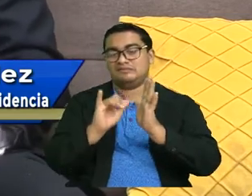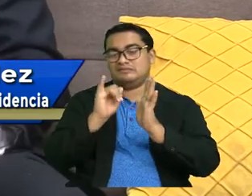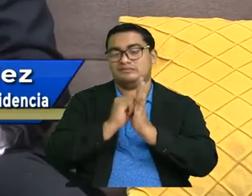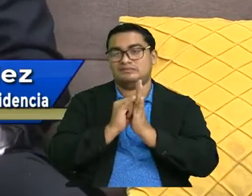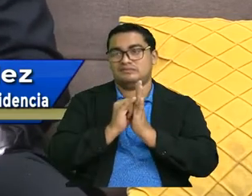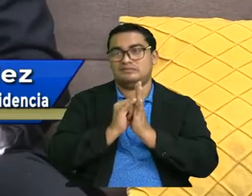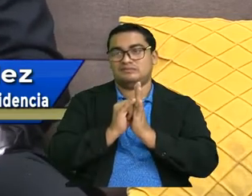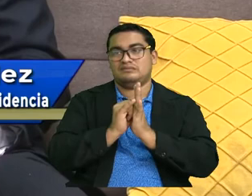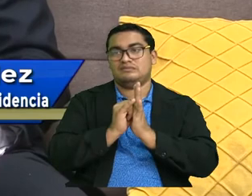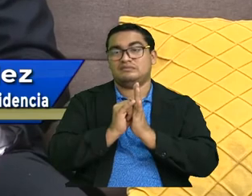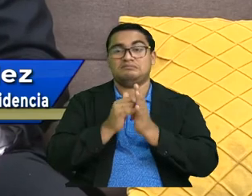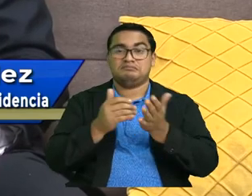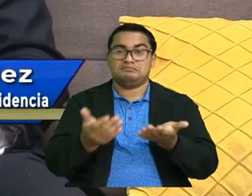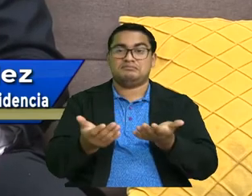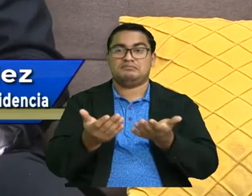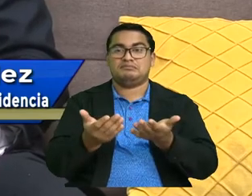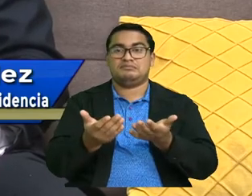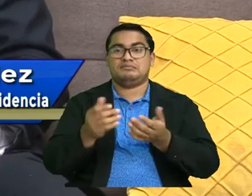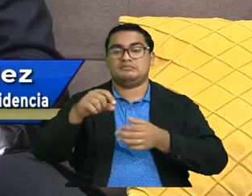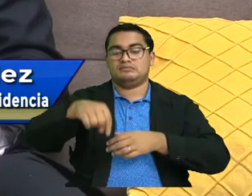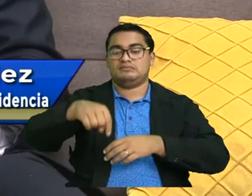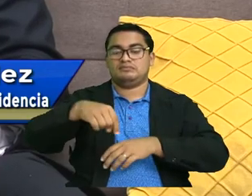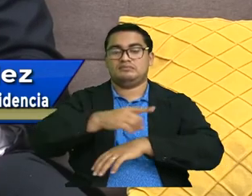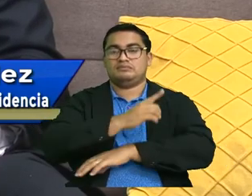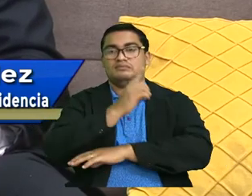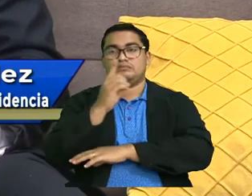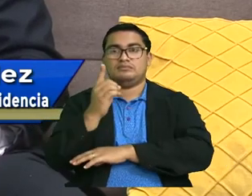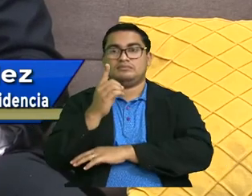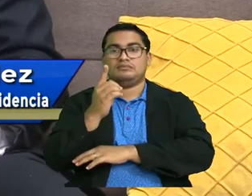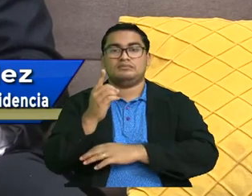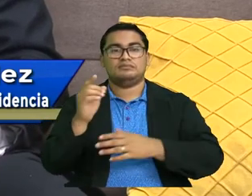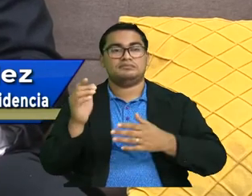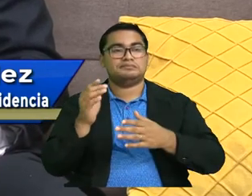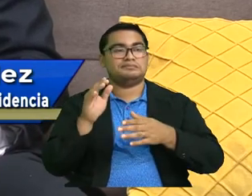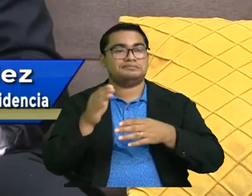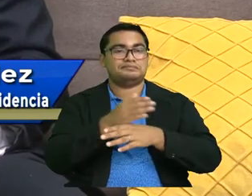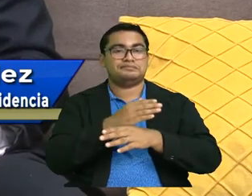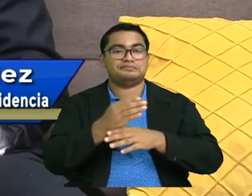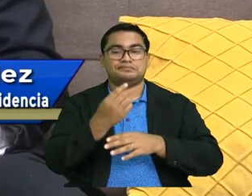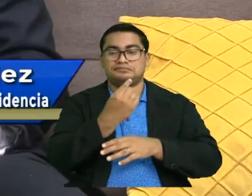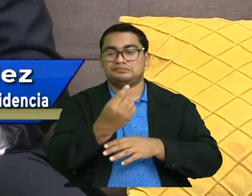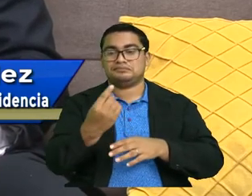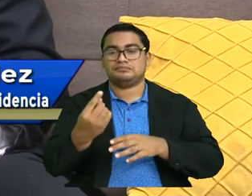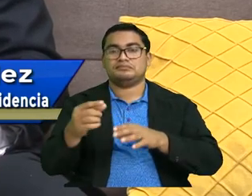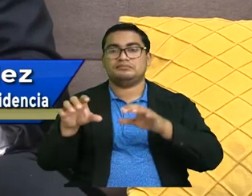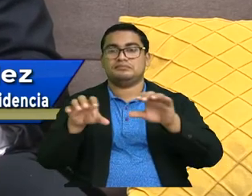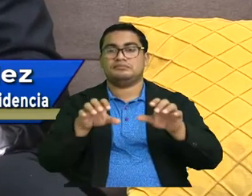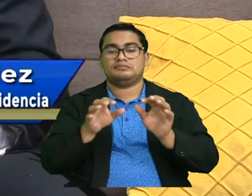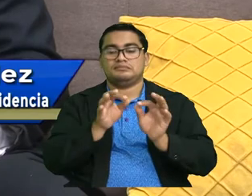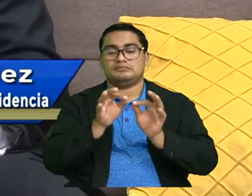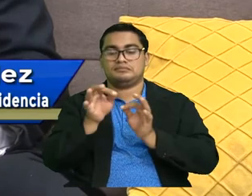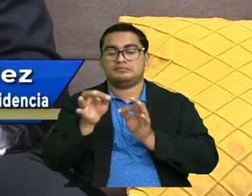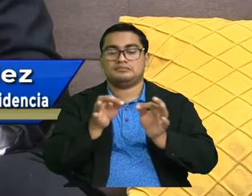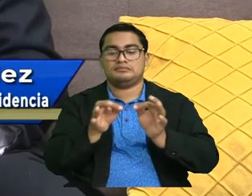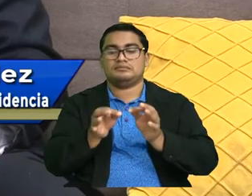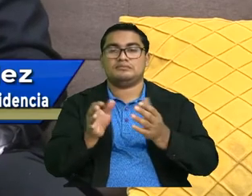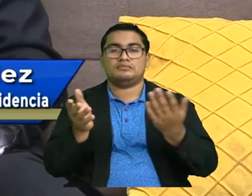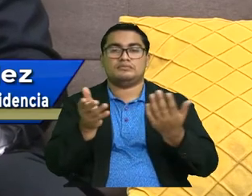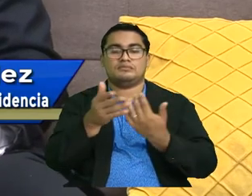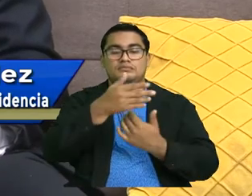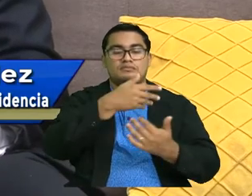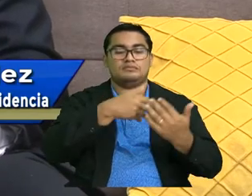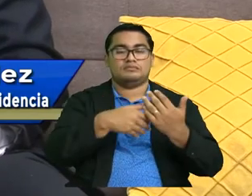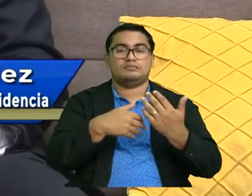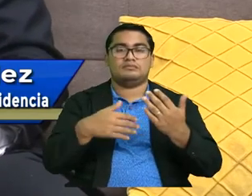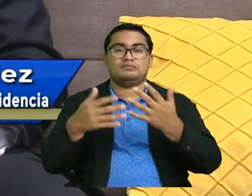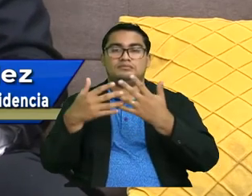Entonces, lo que hoy estamos viendo con cada una de esas expresiones que acabo de mencionar es esa relación entre